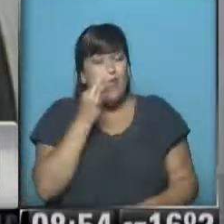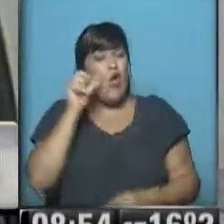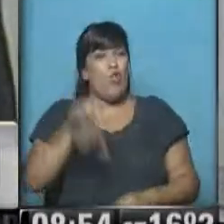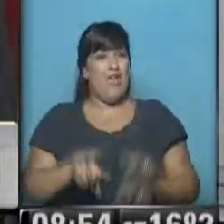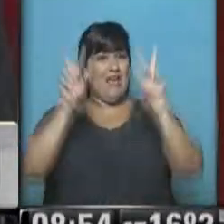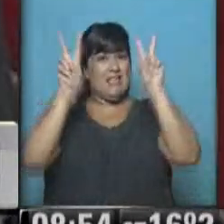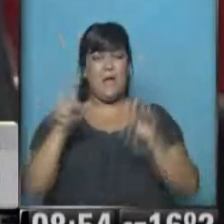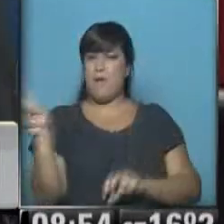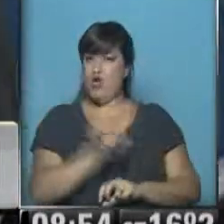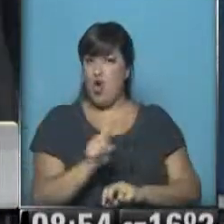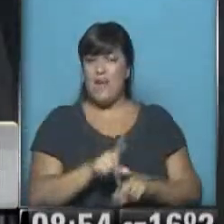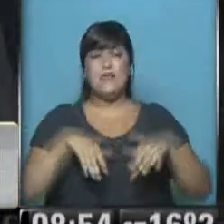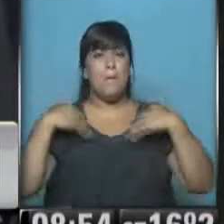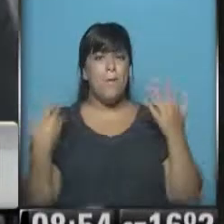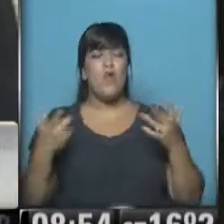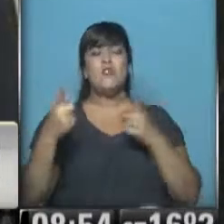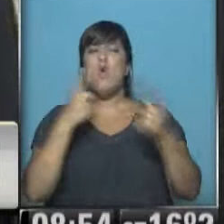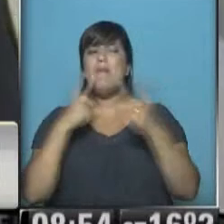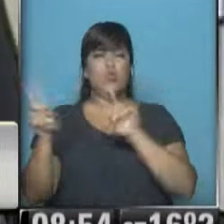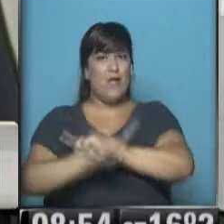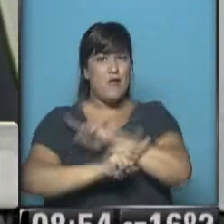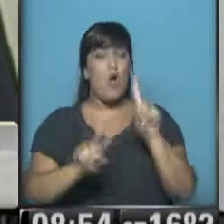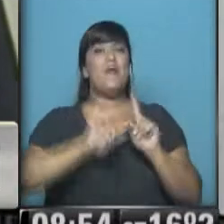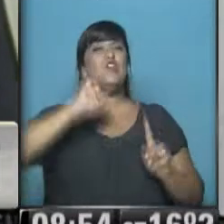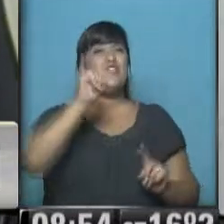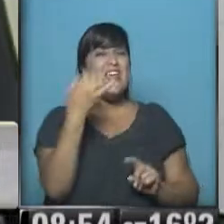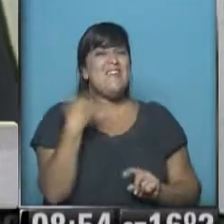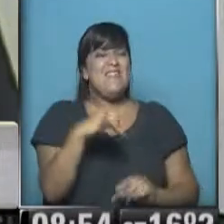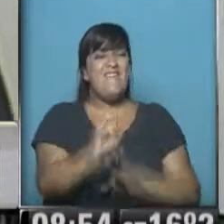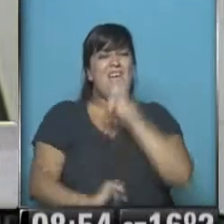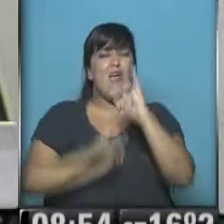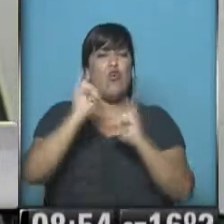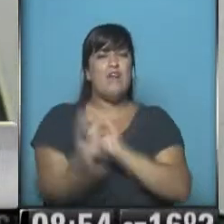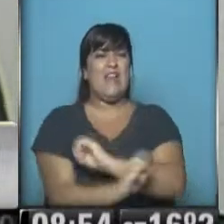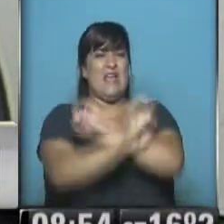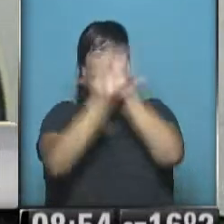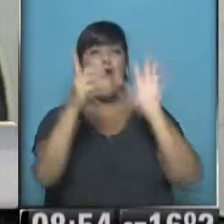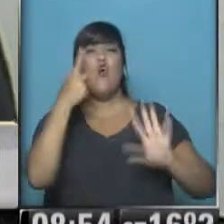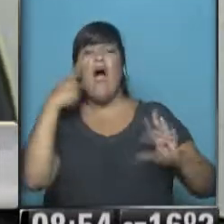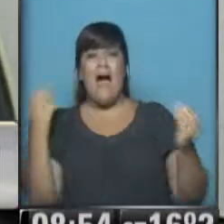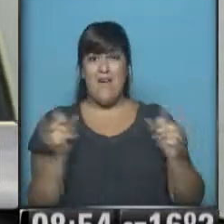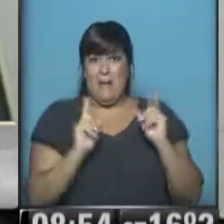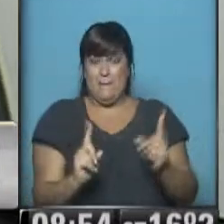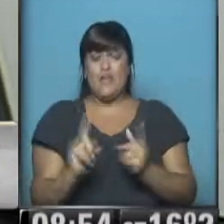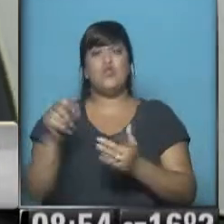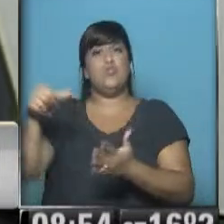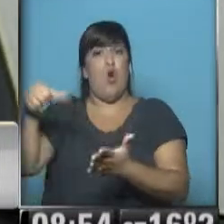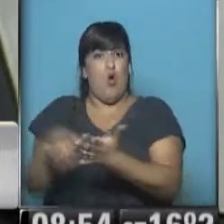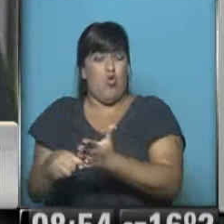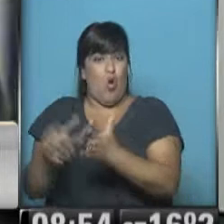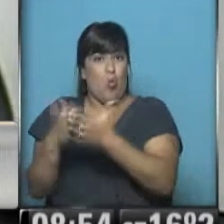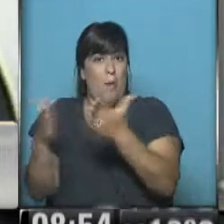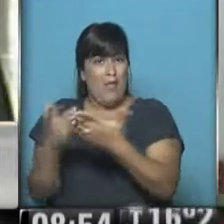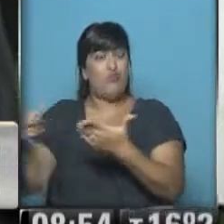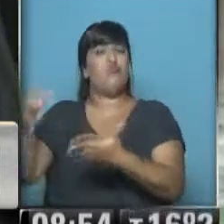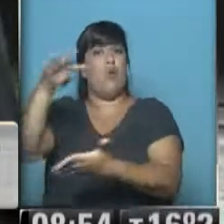no será en ese sentido en que será interrogada, pero sí tendrá que determinar fehacientemente si aquel documento público que es,